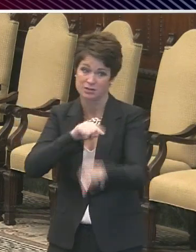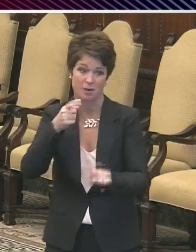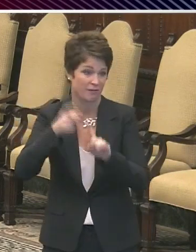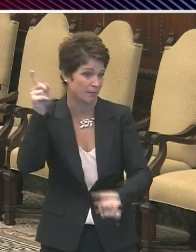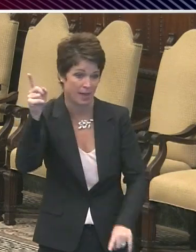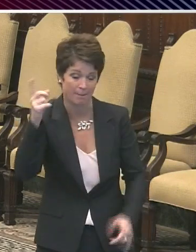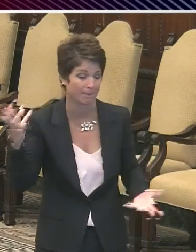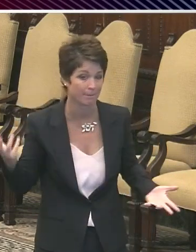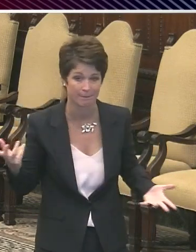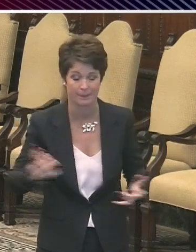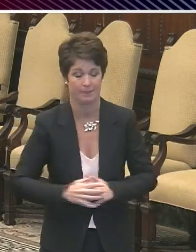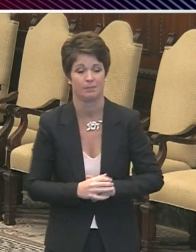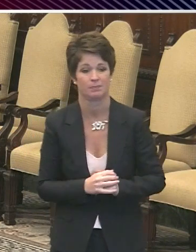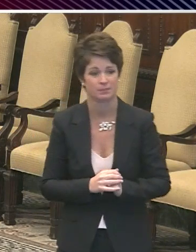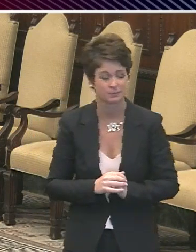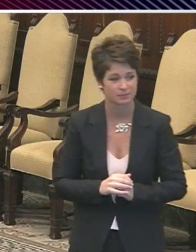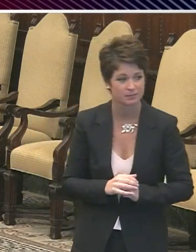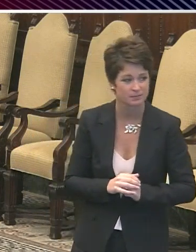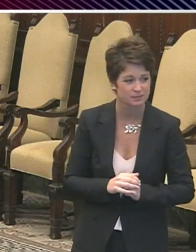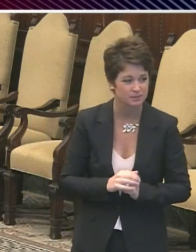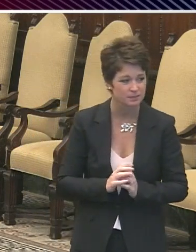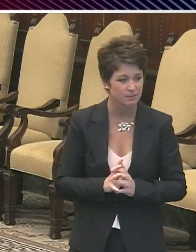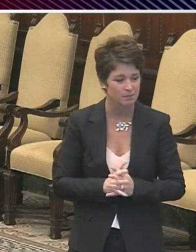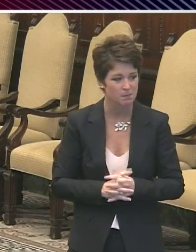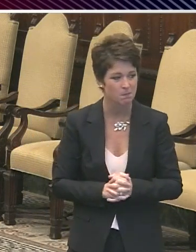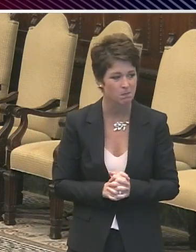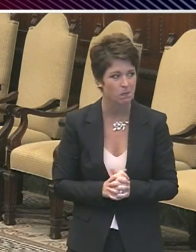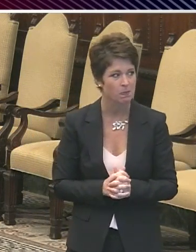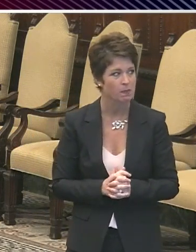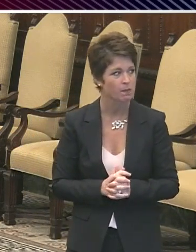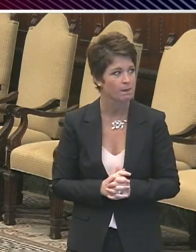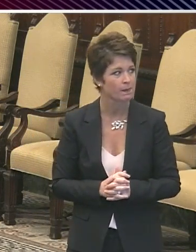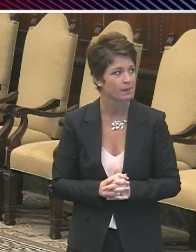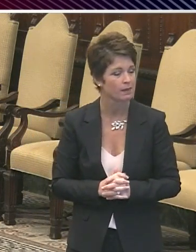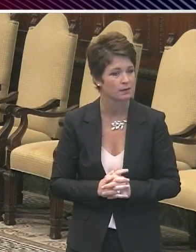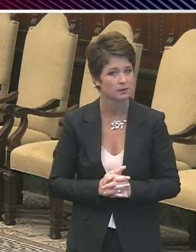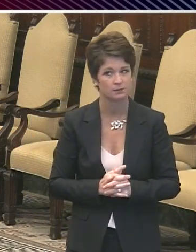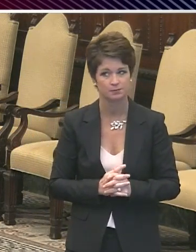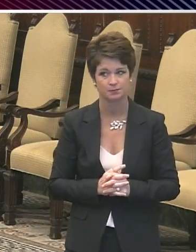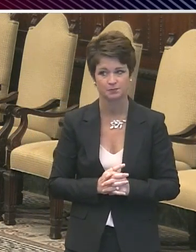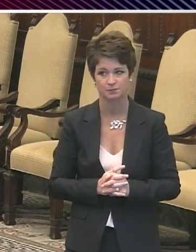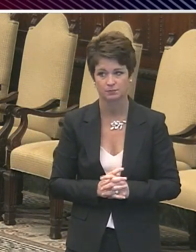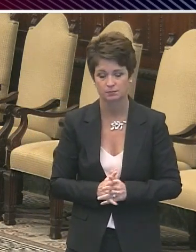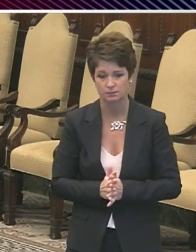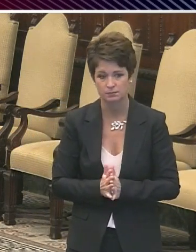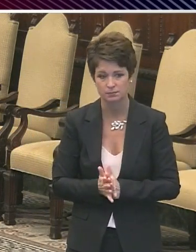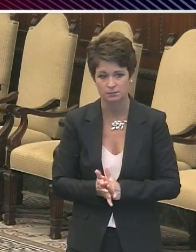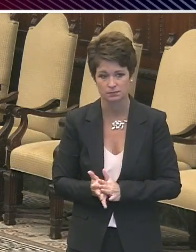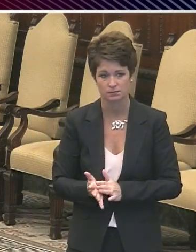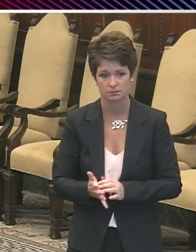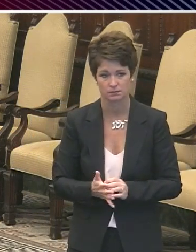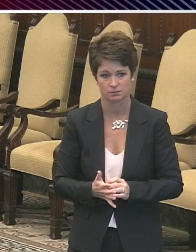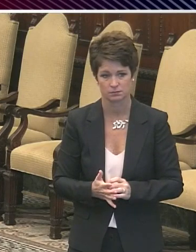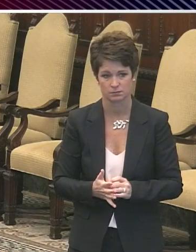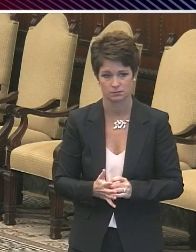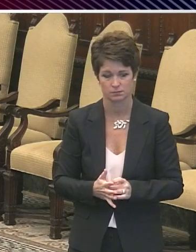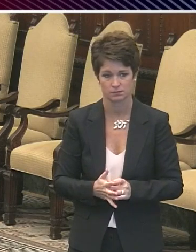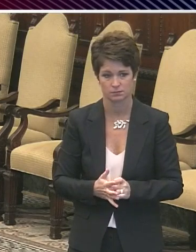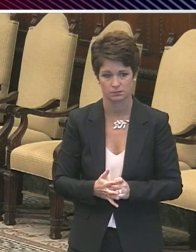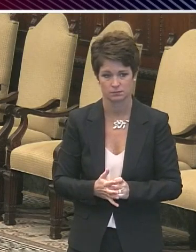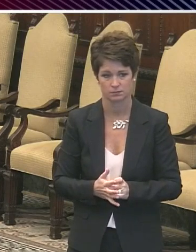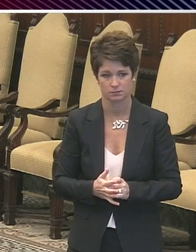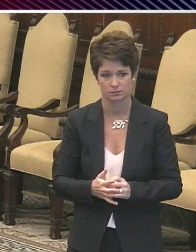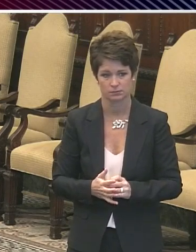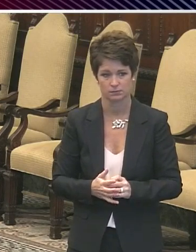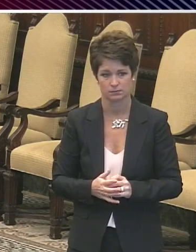Nosotros estamos viendo muchos temas con respecto a los fondos, con respecto a la pérdida por los ingresos debido a esta pandemia y a los gastos que